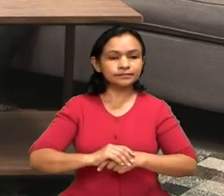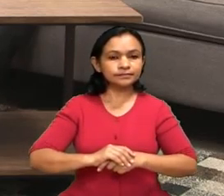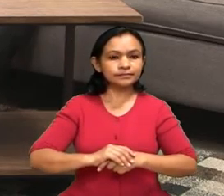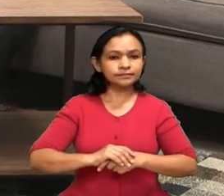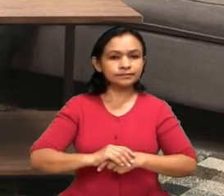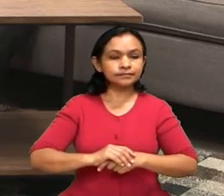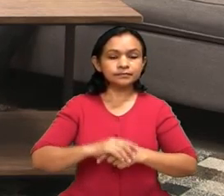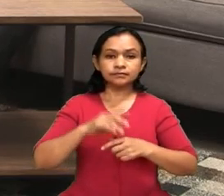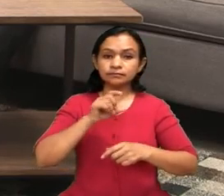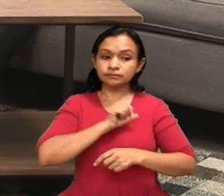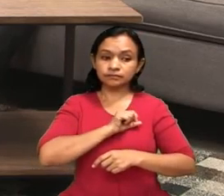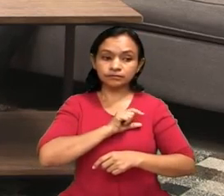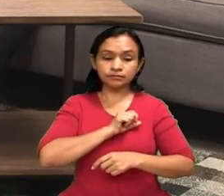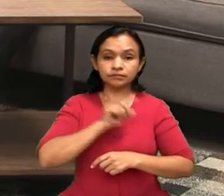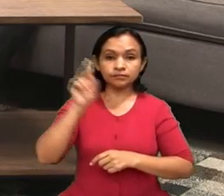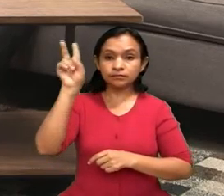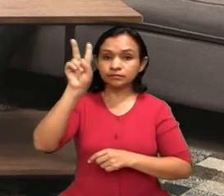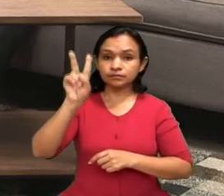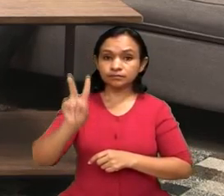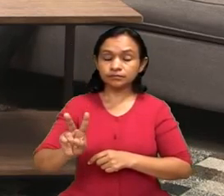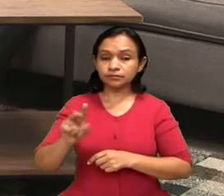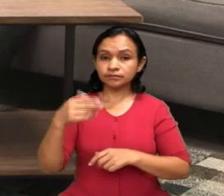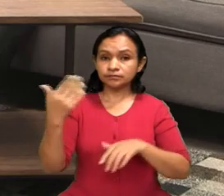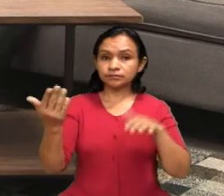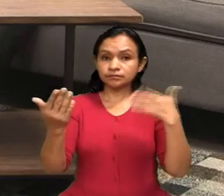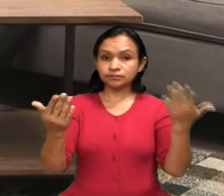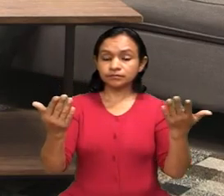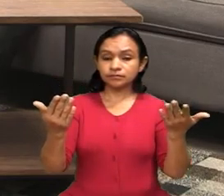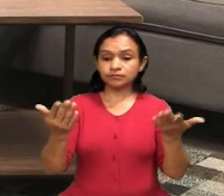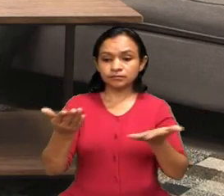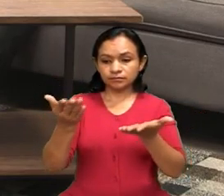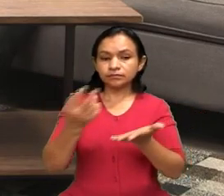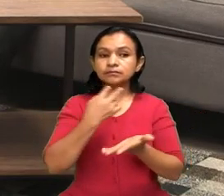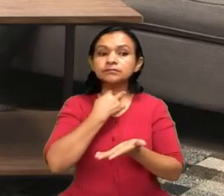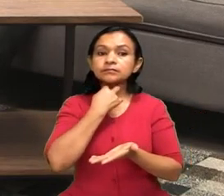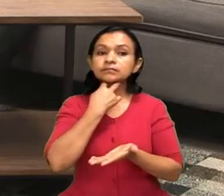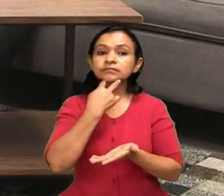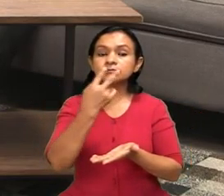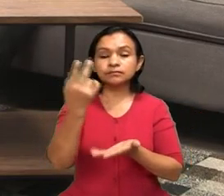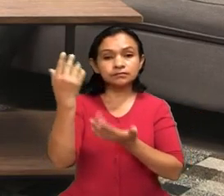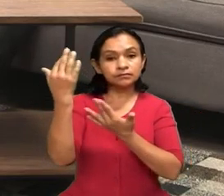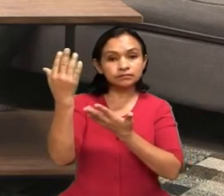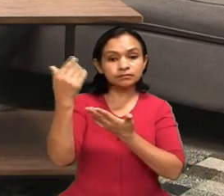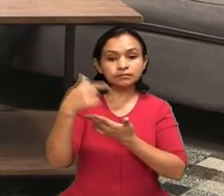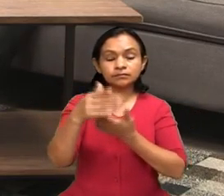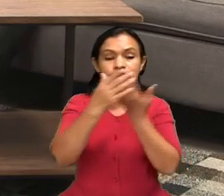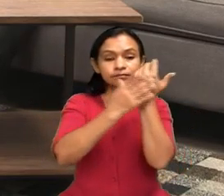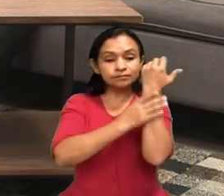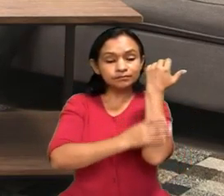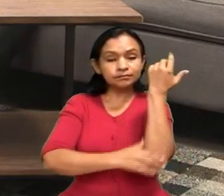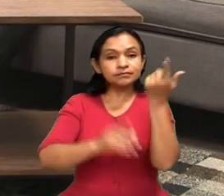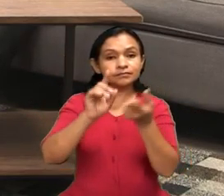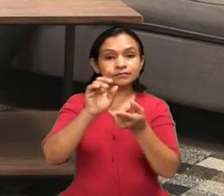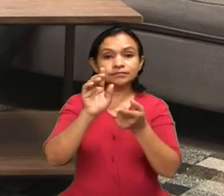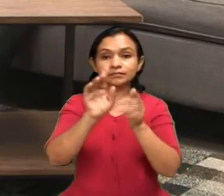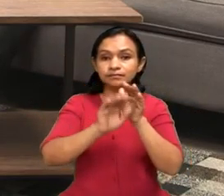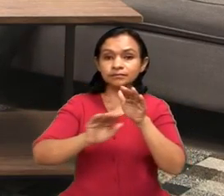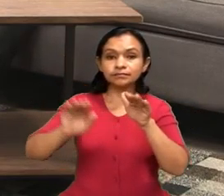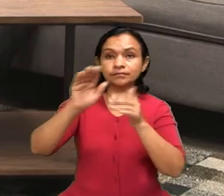el pecado de Venezuela fue darle voz y esperanza a los más pobres.